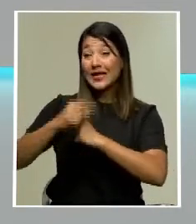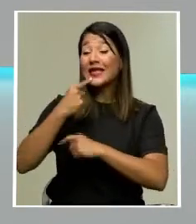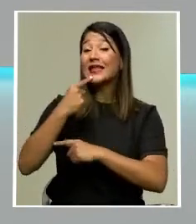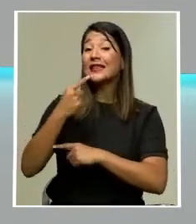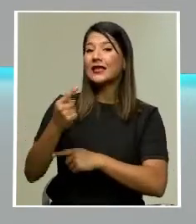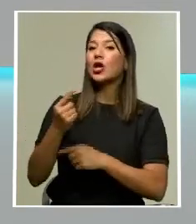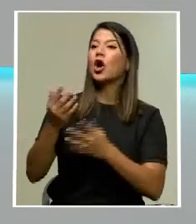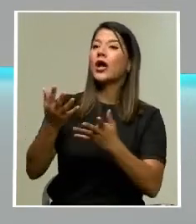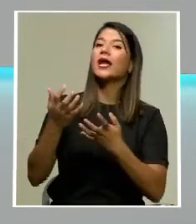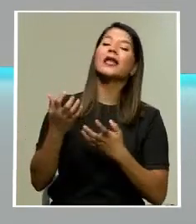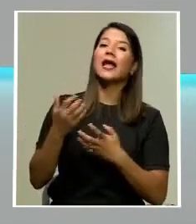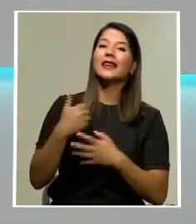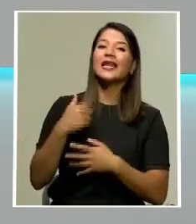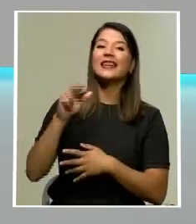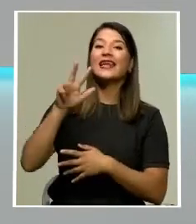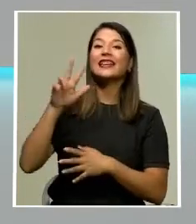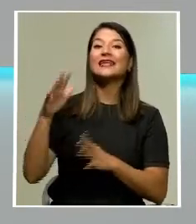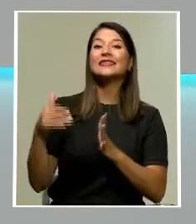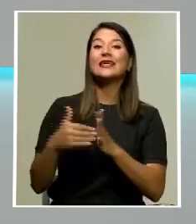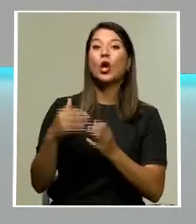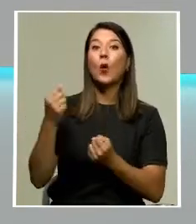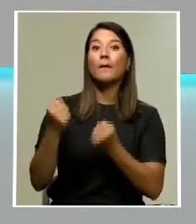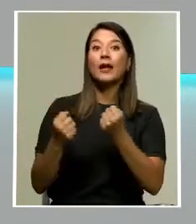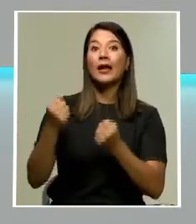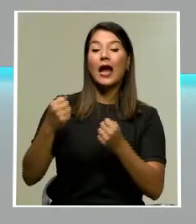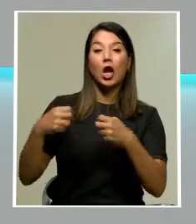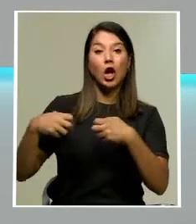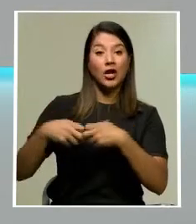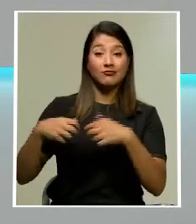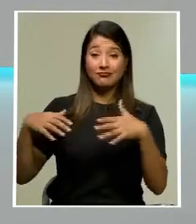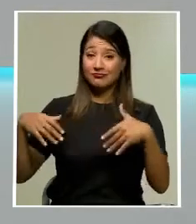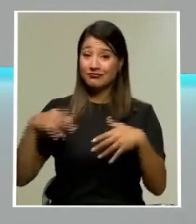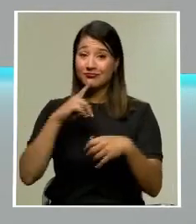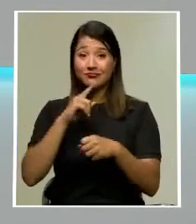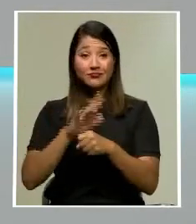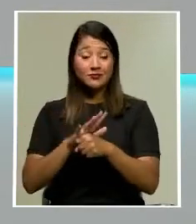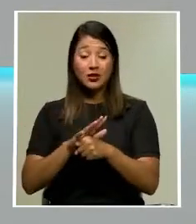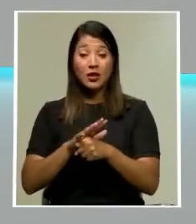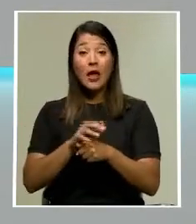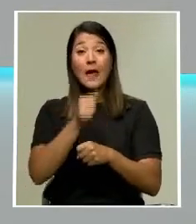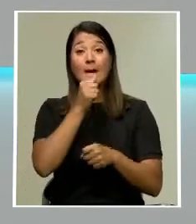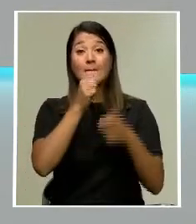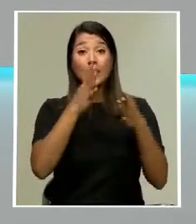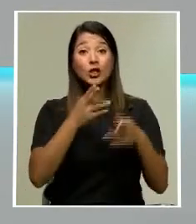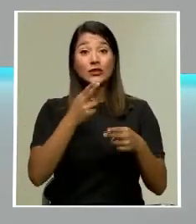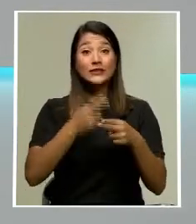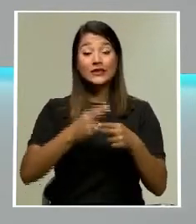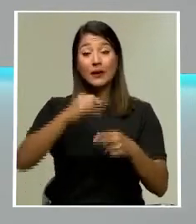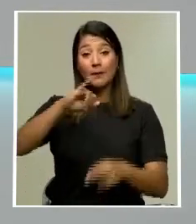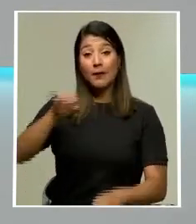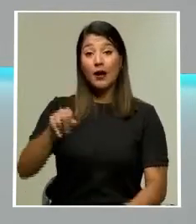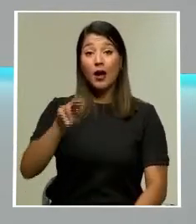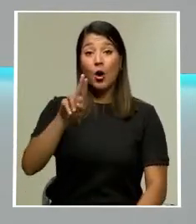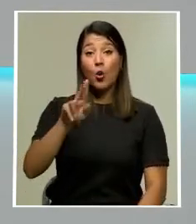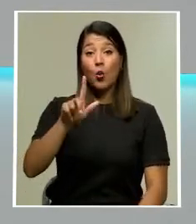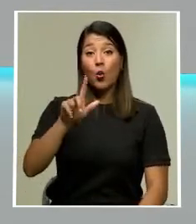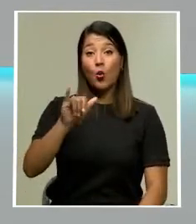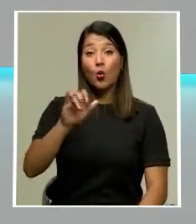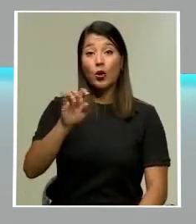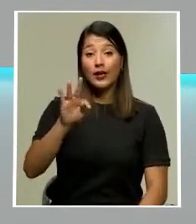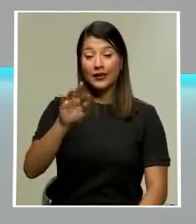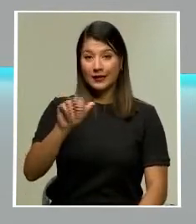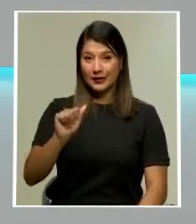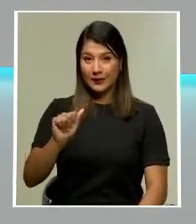eléctricos está aún muy lejos de cumplirse. La periodista Julieta Cambronero elaboró una información